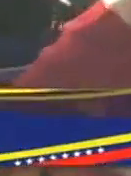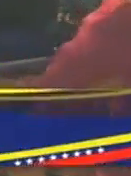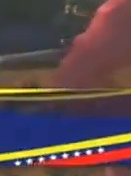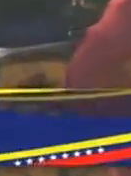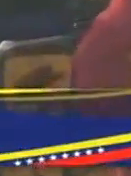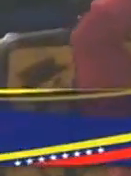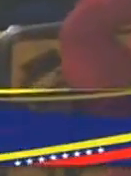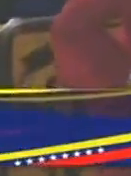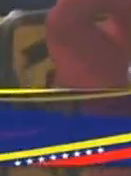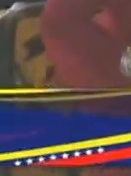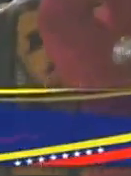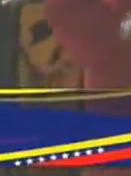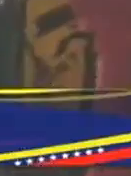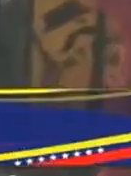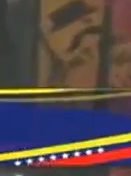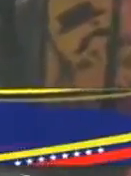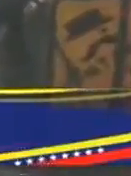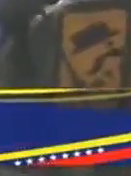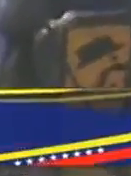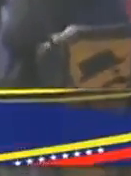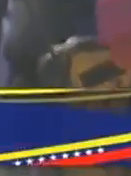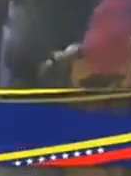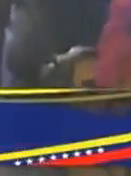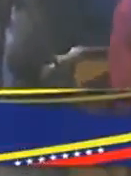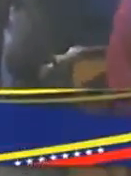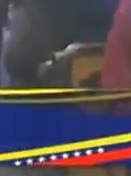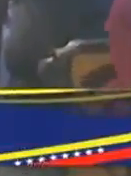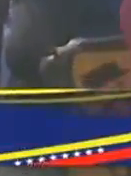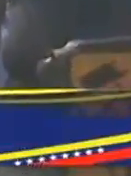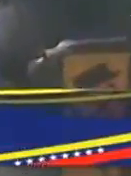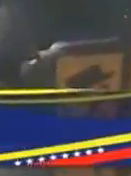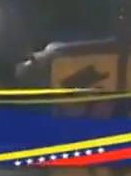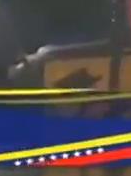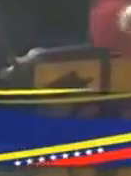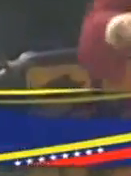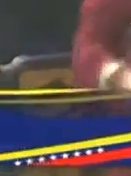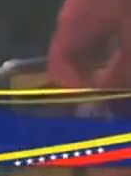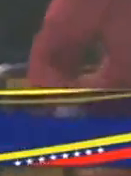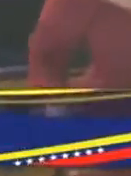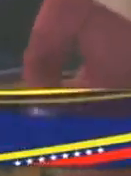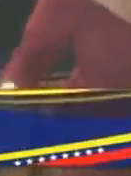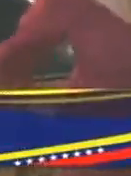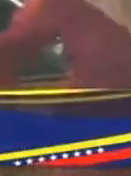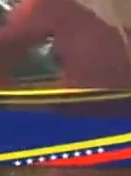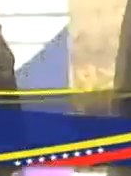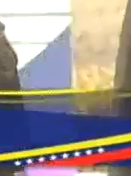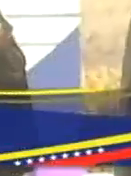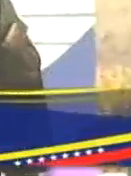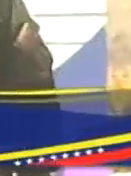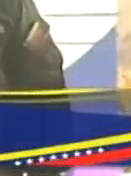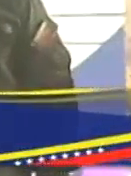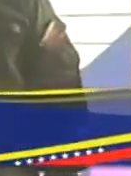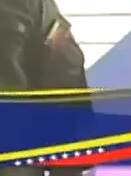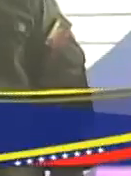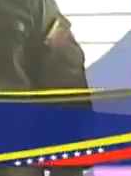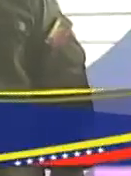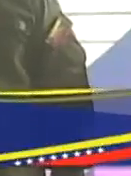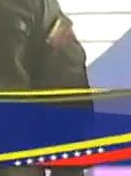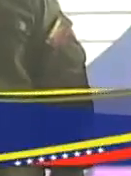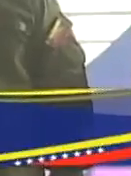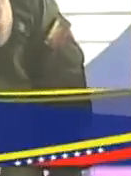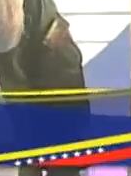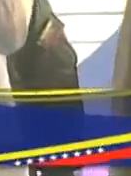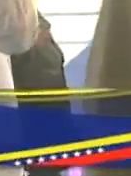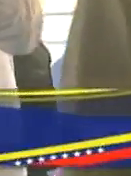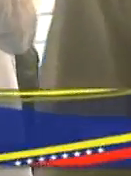Bolívar, quien durante la campaña del sur aseguró la independencia y la descolonización de los pueblos de nuestra América.